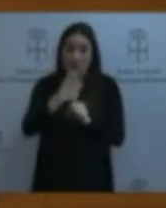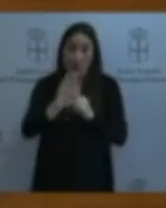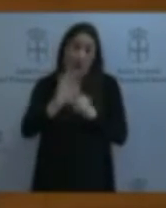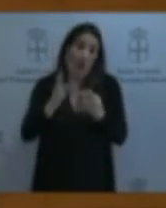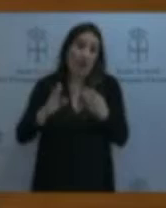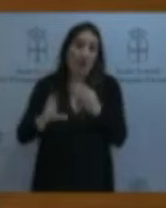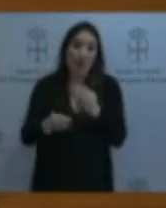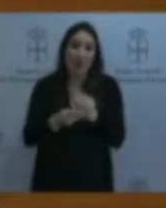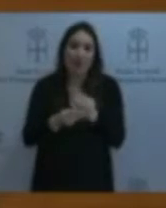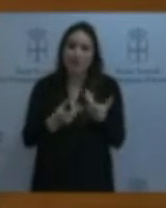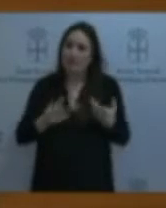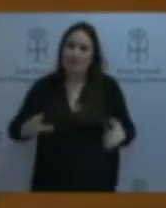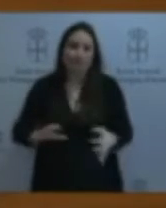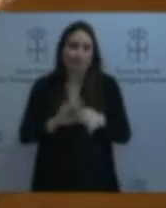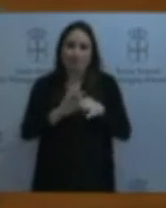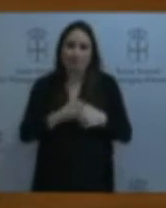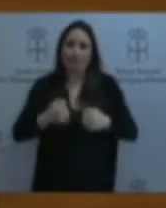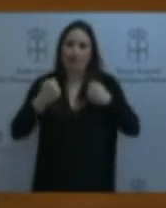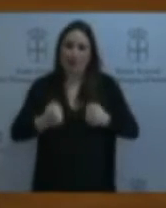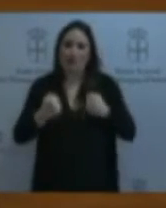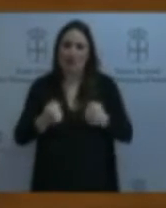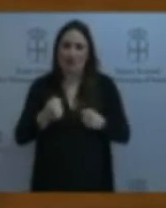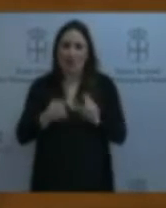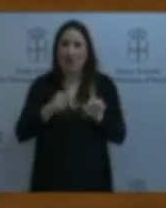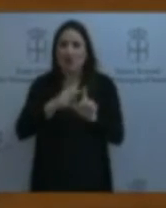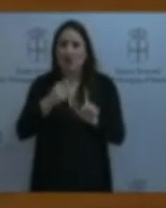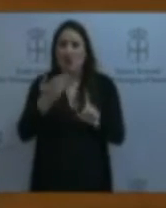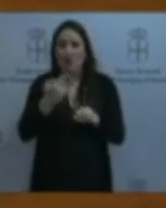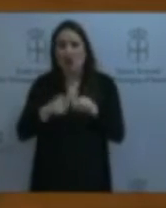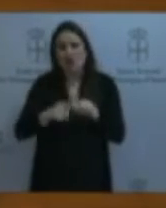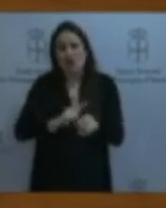presentada no se corresponde con una voluntad firme de que las cosas vayan en otra dirección.